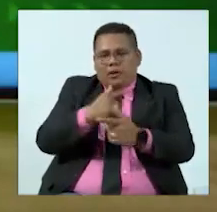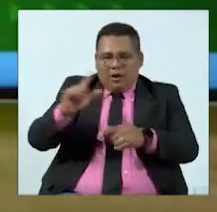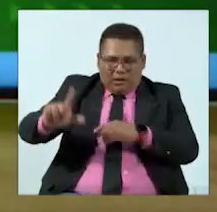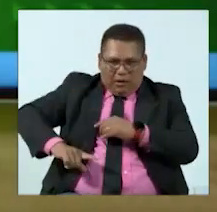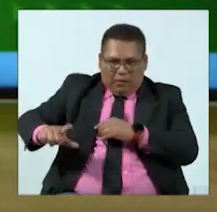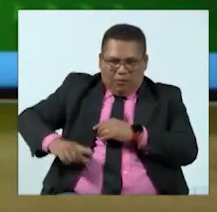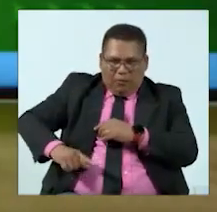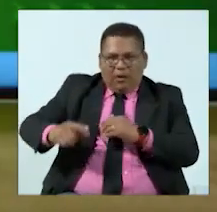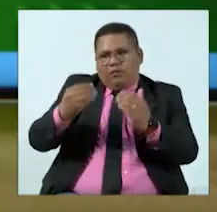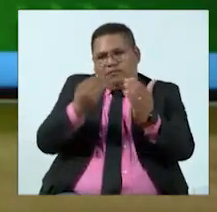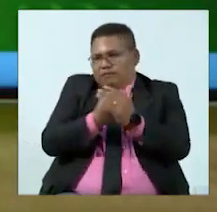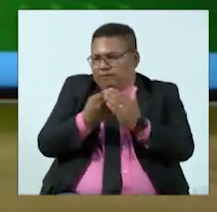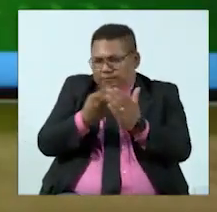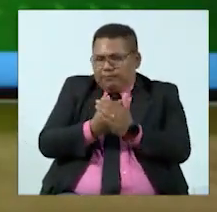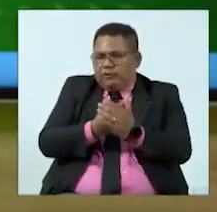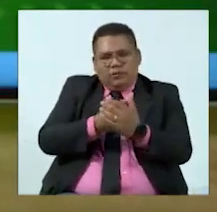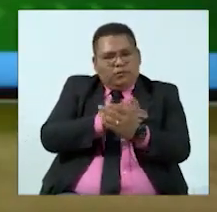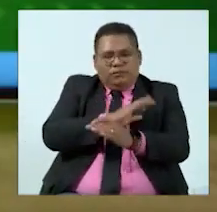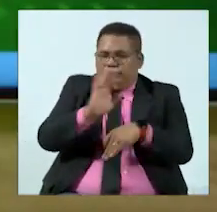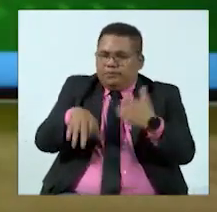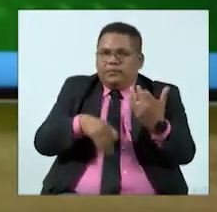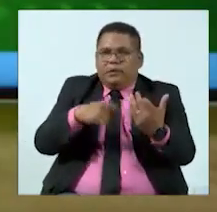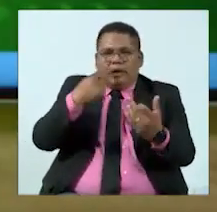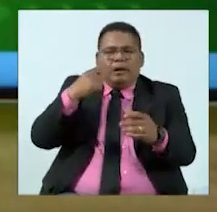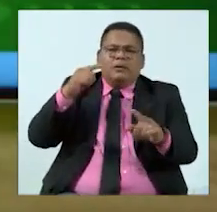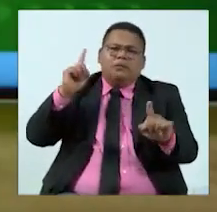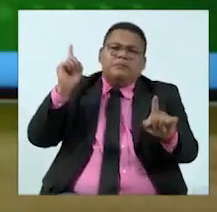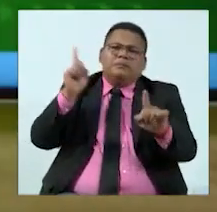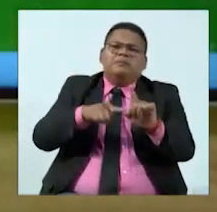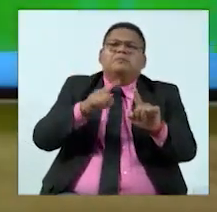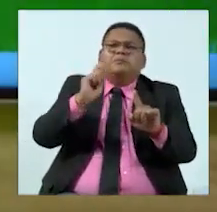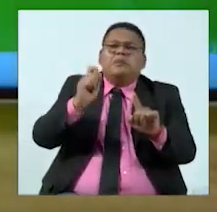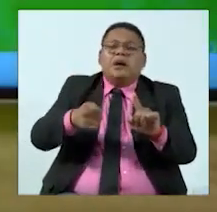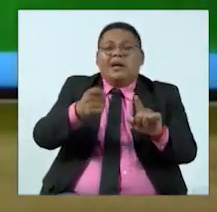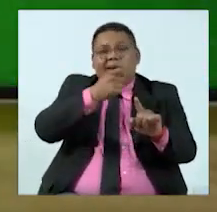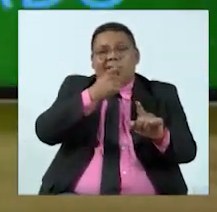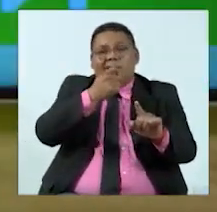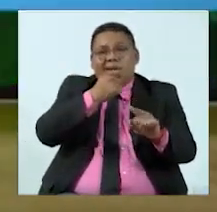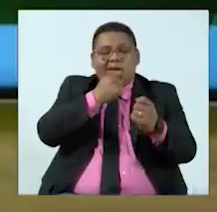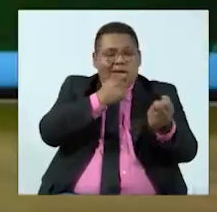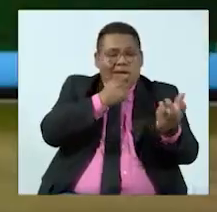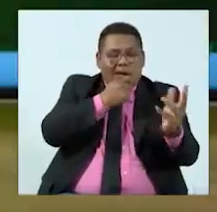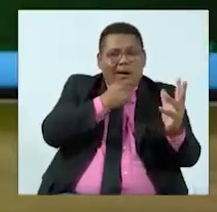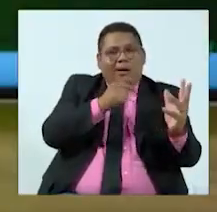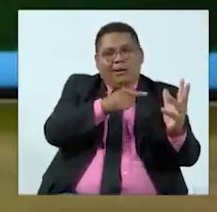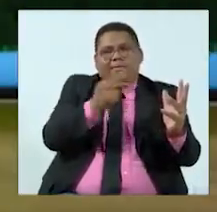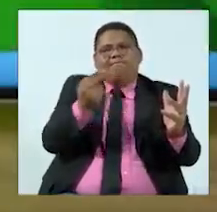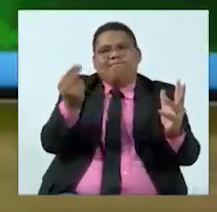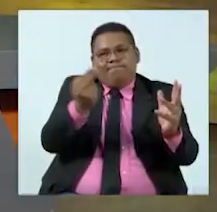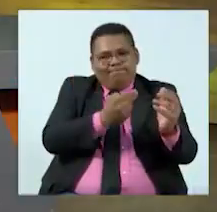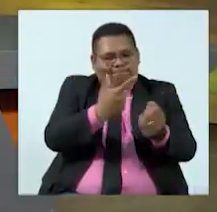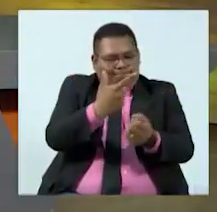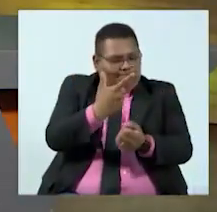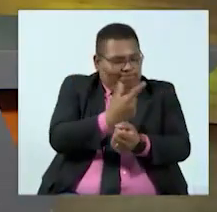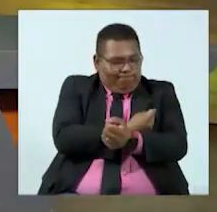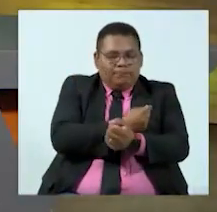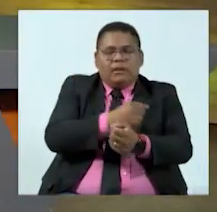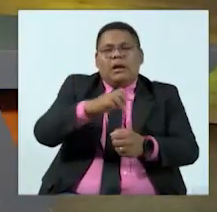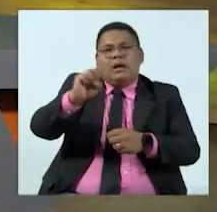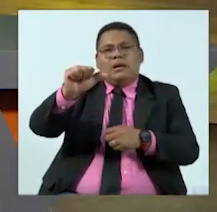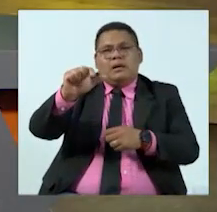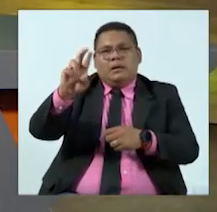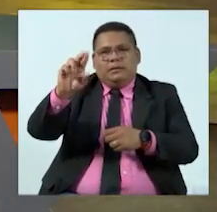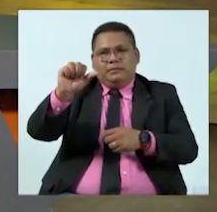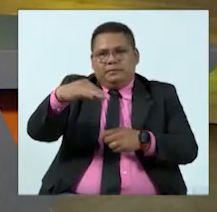que puedan ser el sector y el objetivo es vacunar a todos aquellos niños que tengan la necesidad de tenerse la vacuna contra el sarampión